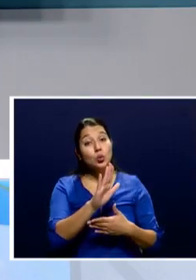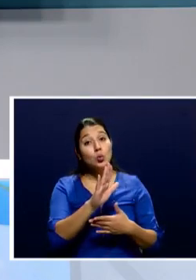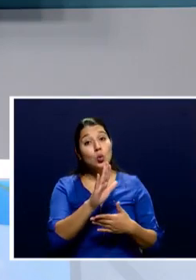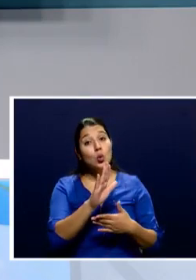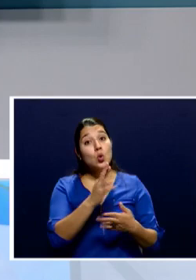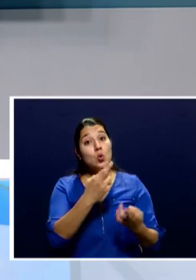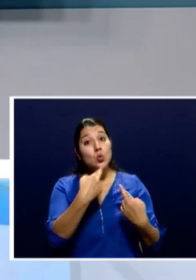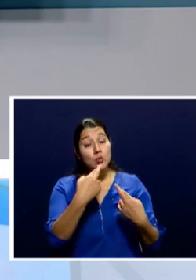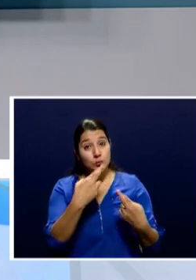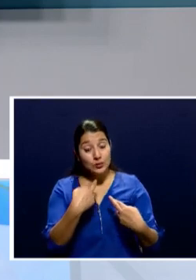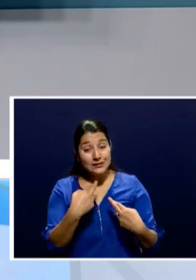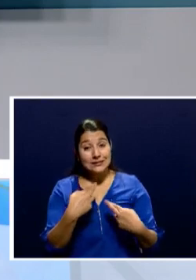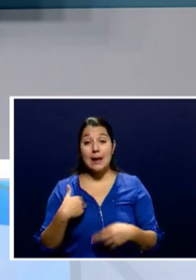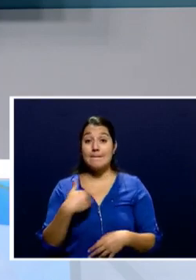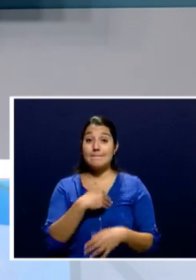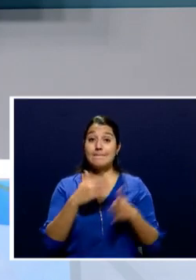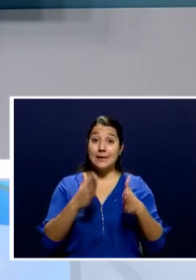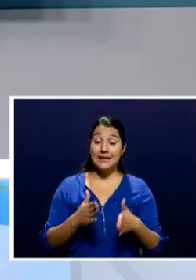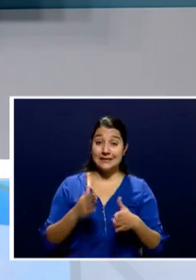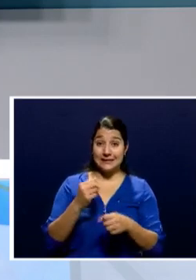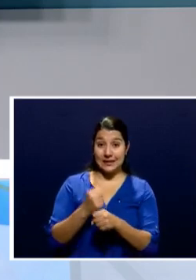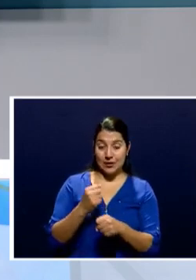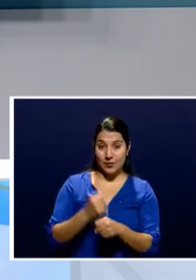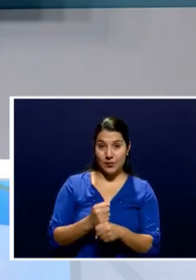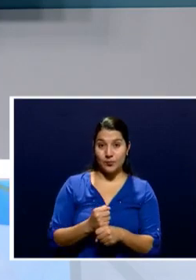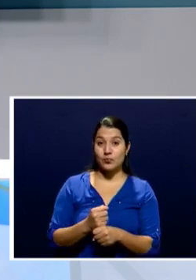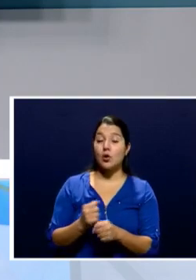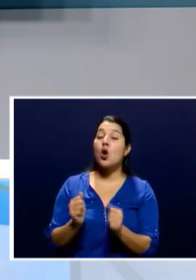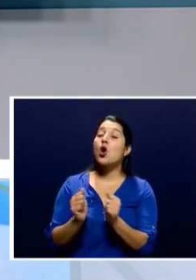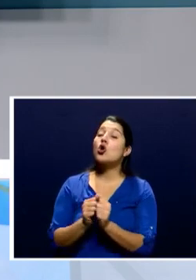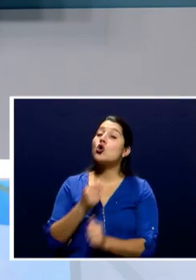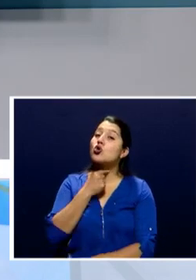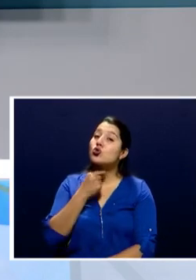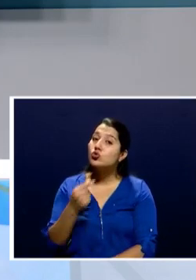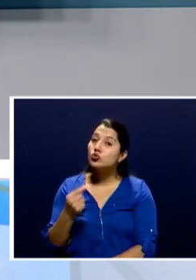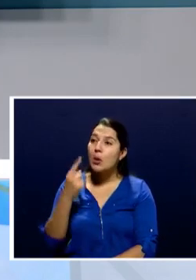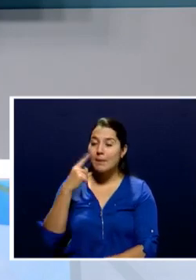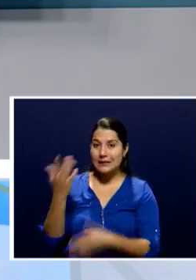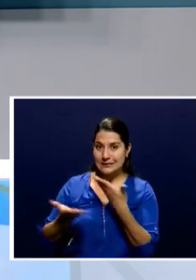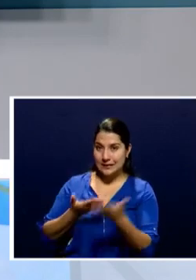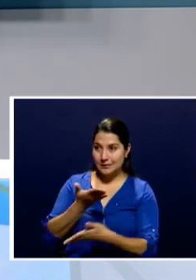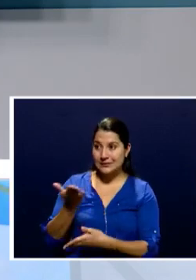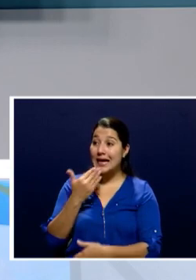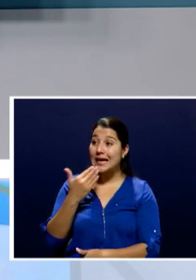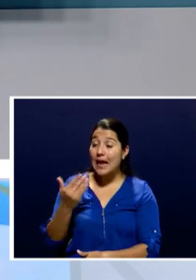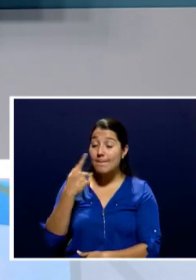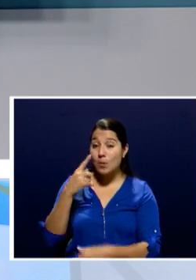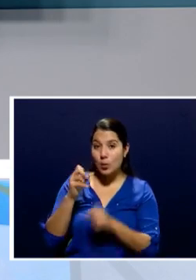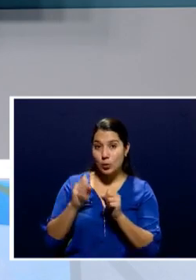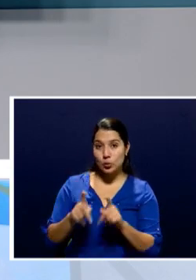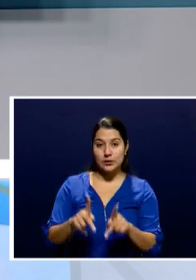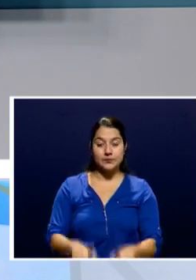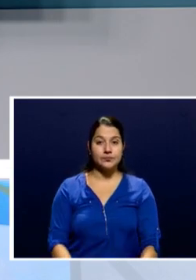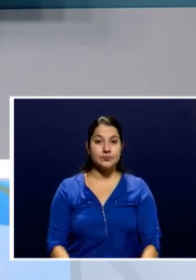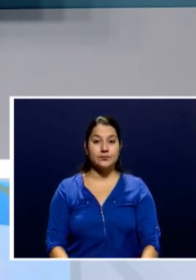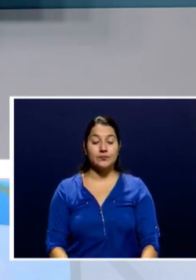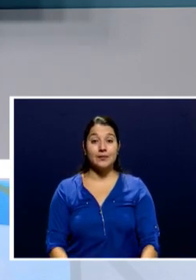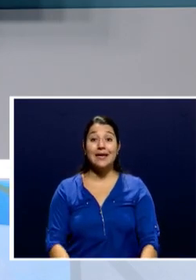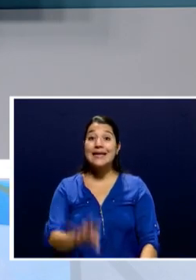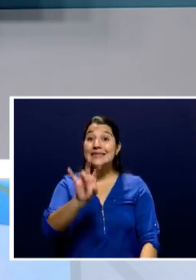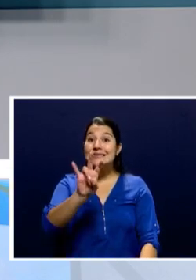Yanina Dinarte, ministra de Trabajo. Con mucho gusto y estamos a las órdenes. Gracias por la oportunidad. A